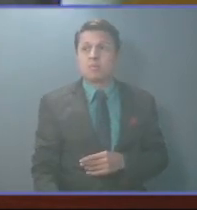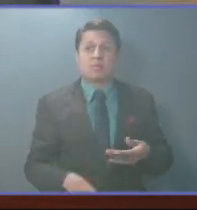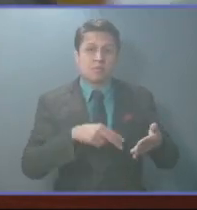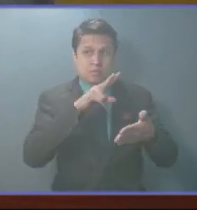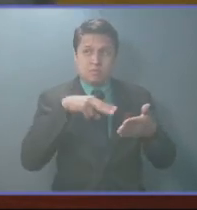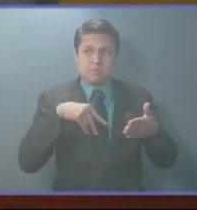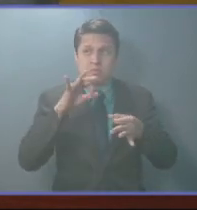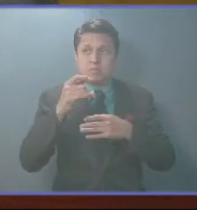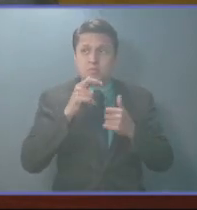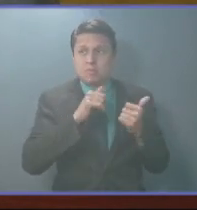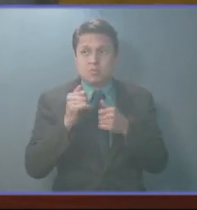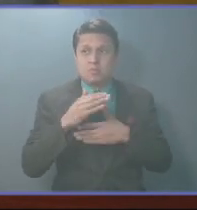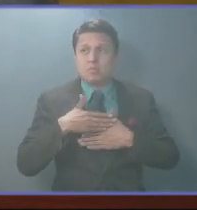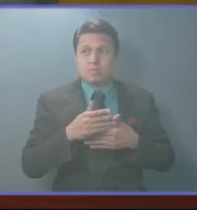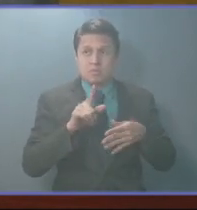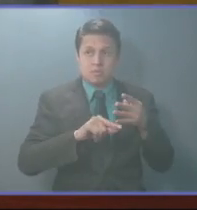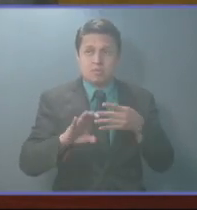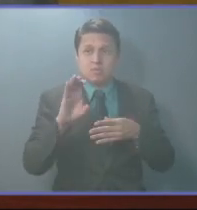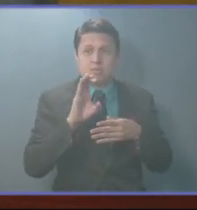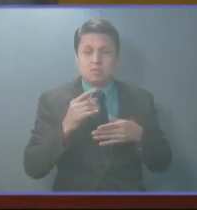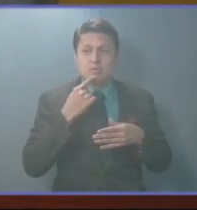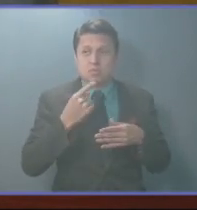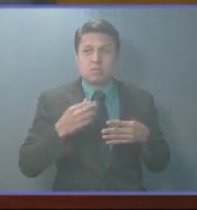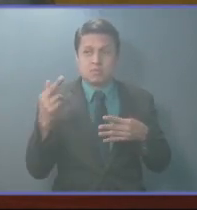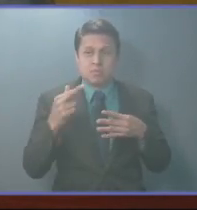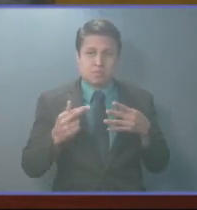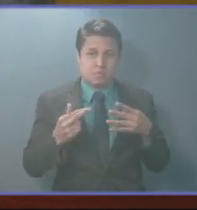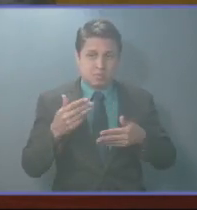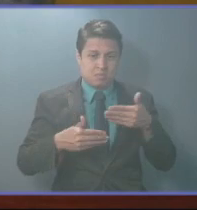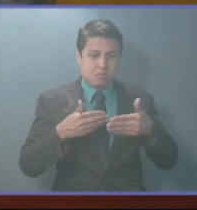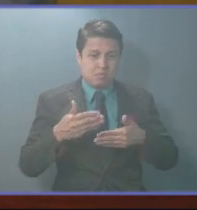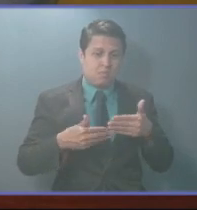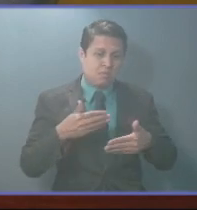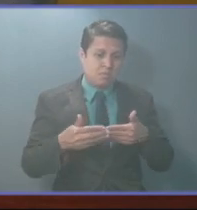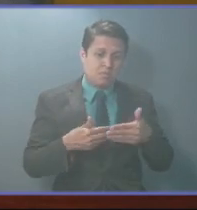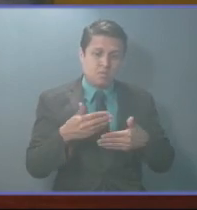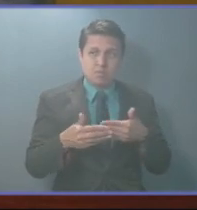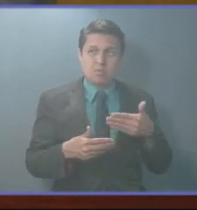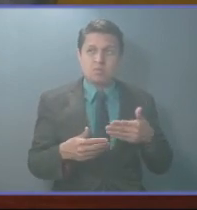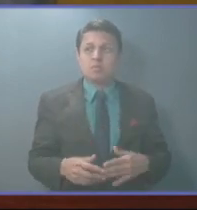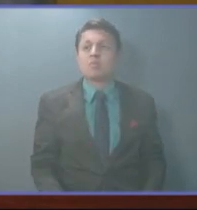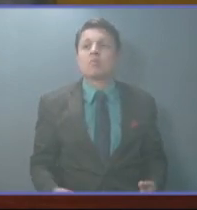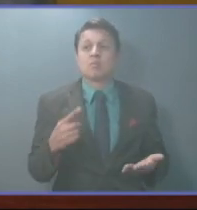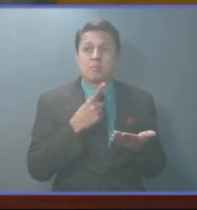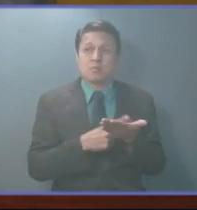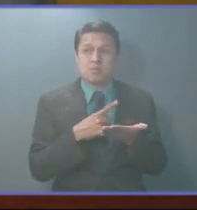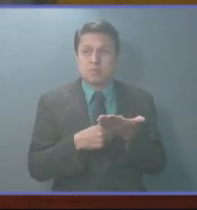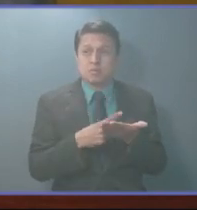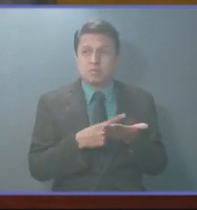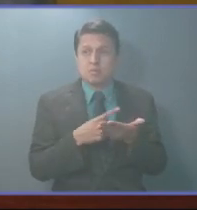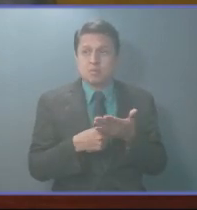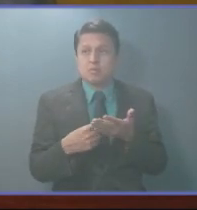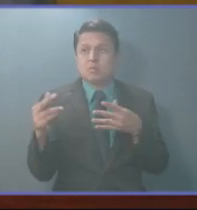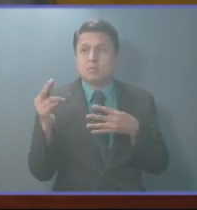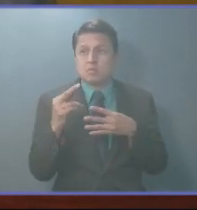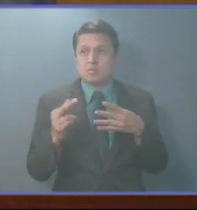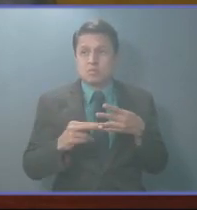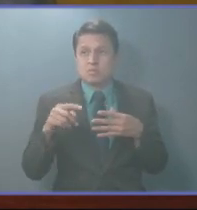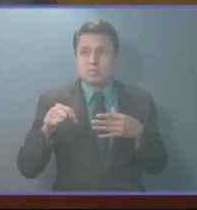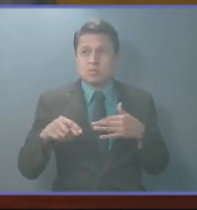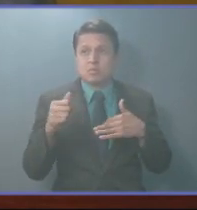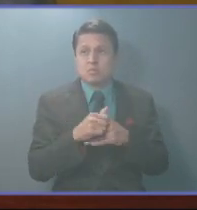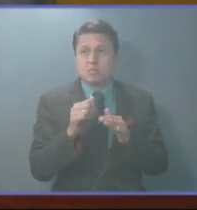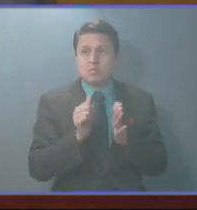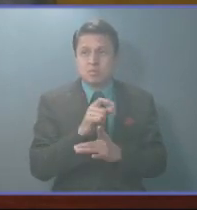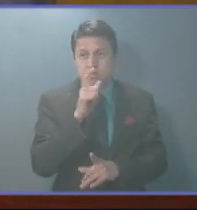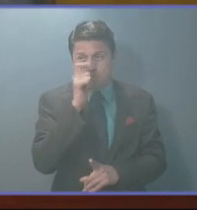Lectura de disposiciones constitucionales que rigen el proceso de interpelación y disposiciones del reglamento interior de esta